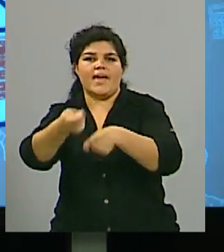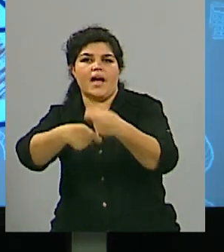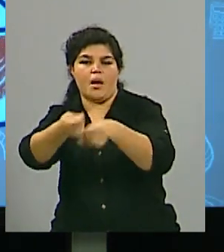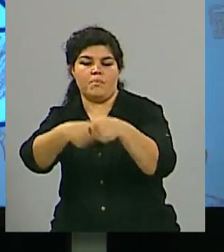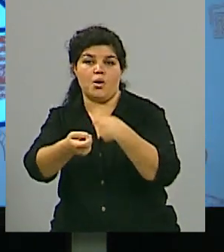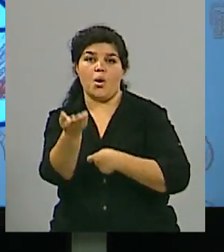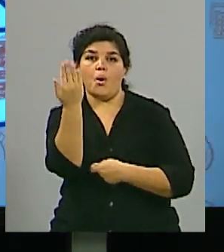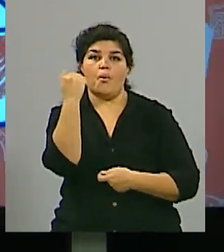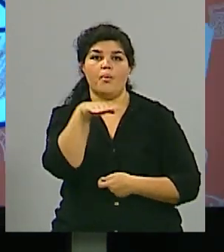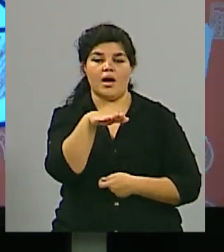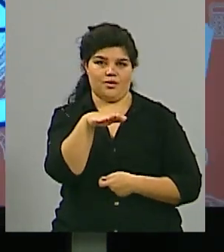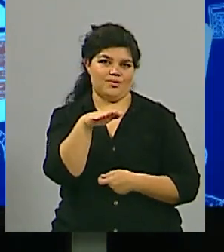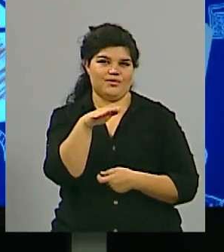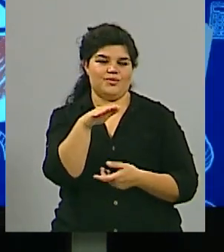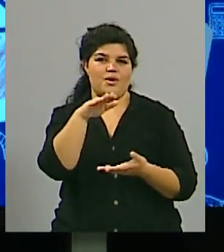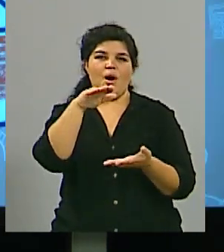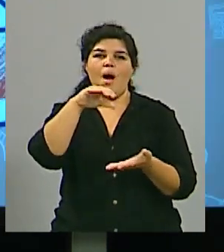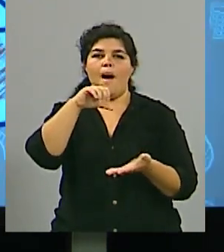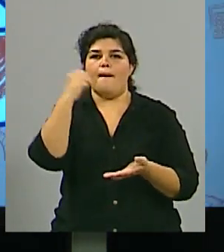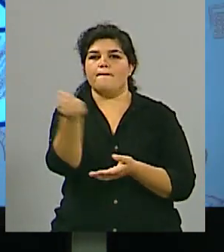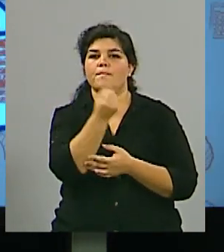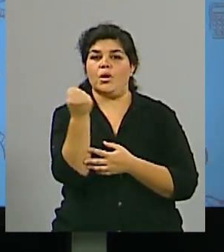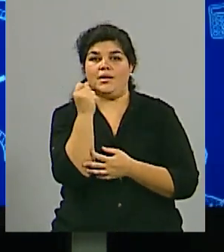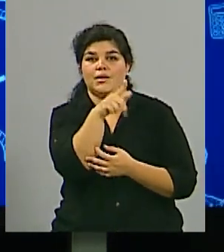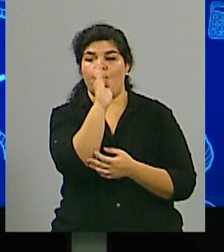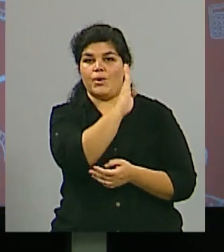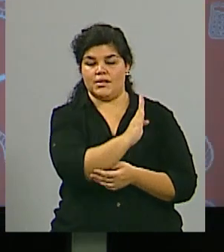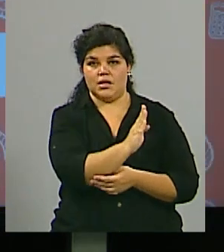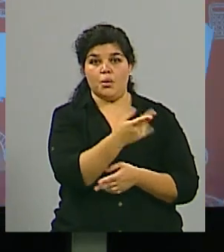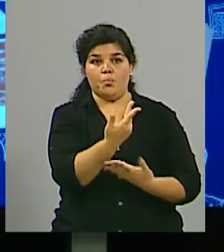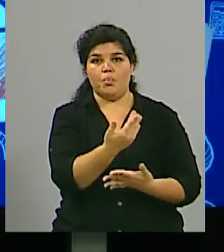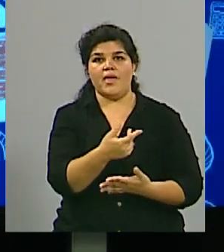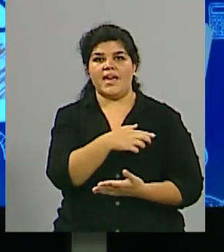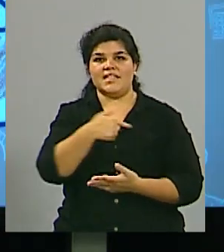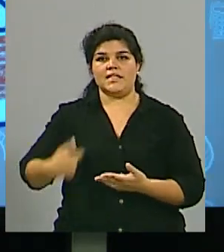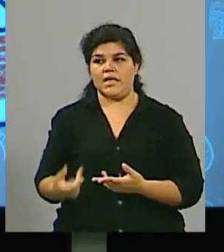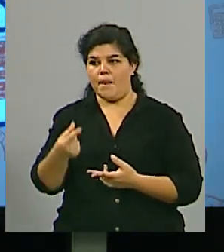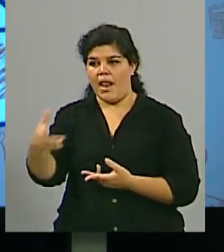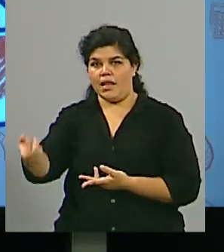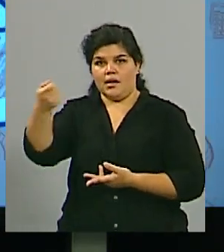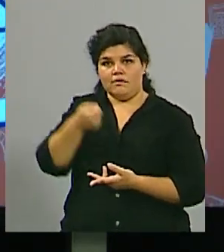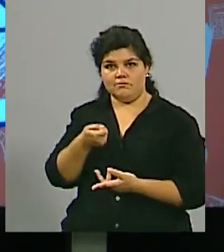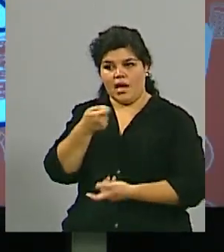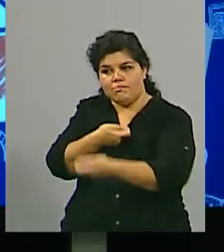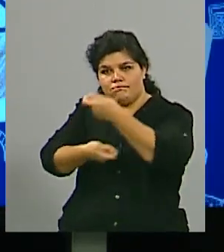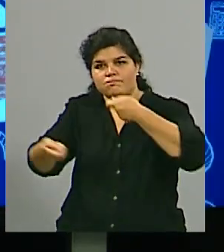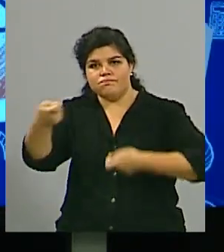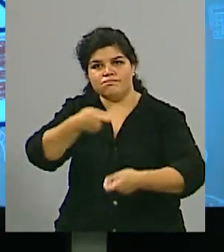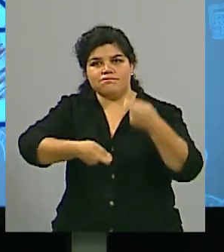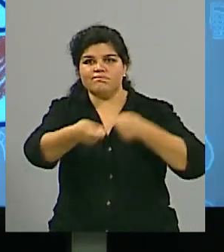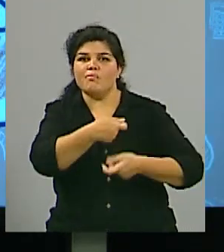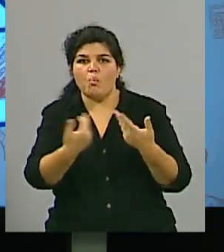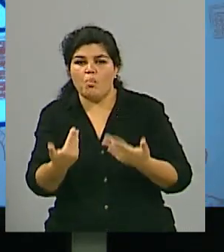Central brasilero va a recibir renminbi y al mismo tiempo el Banco Central chino va a recibir reales por transacciones que